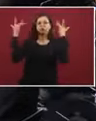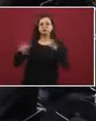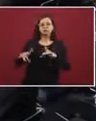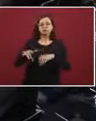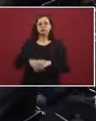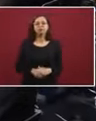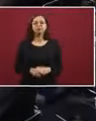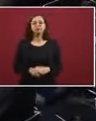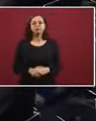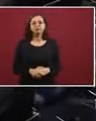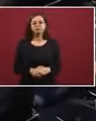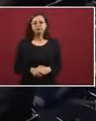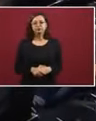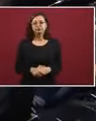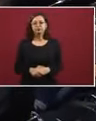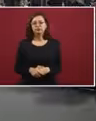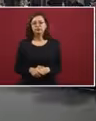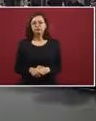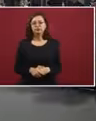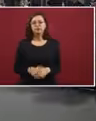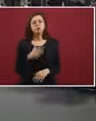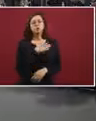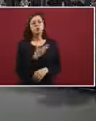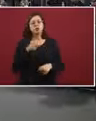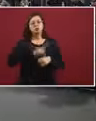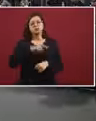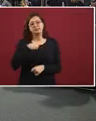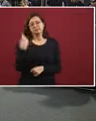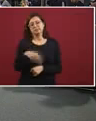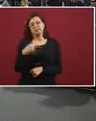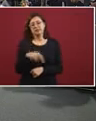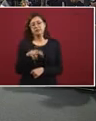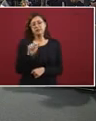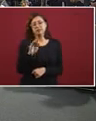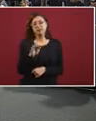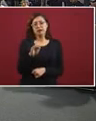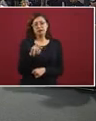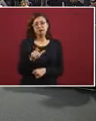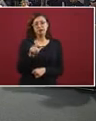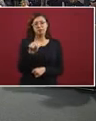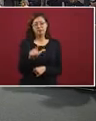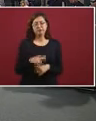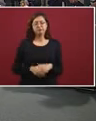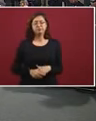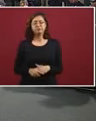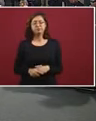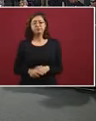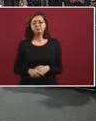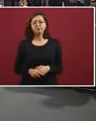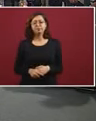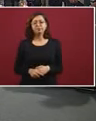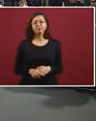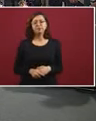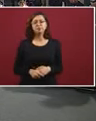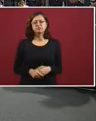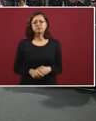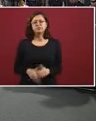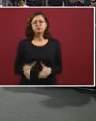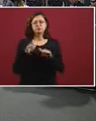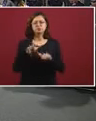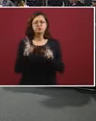Muy buenos días, canciller, presidente, secretario, corresponsal de Sin Censura con Vicente Serrano. Sobre el caso de